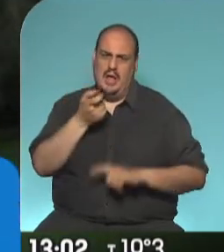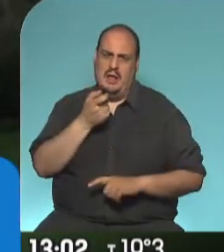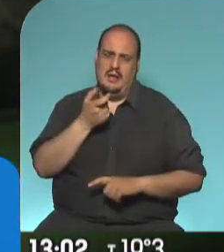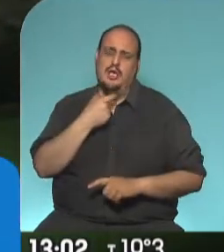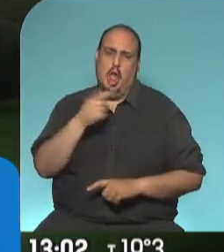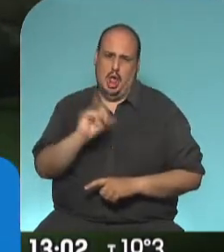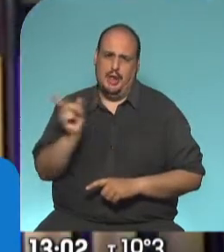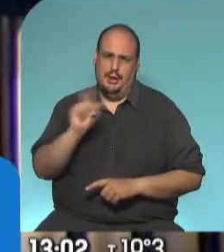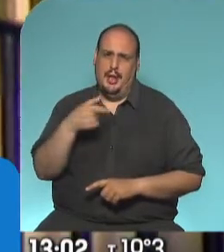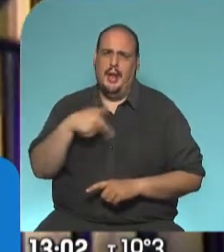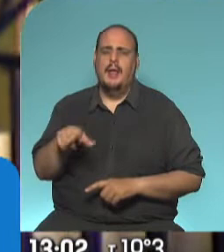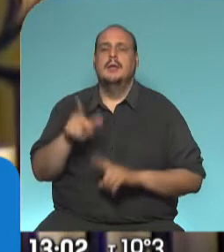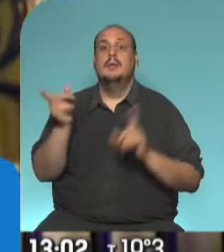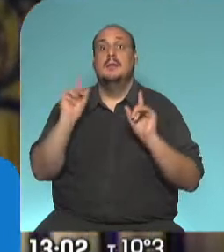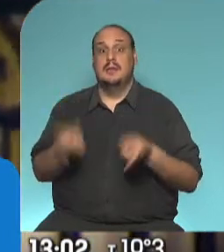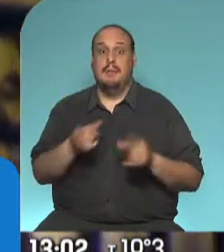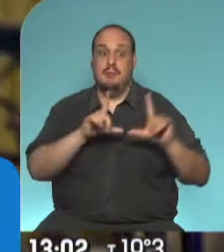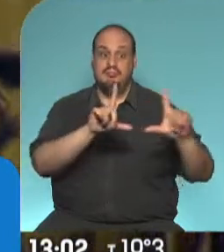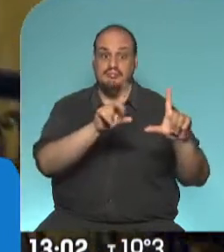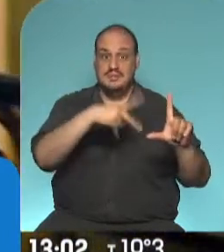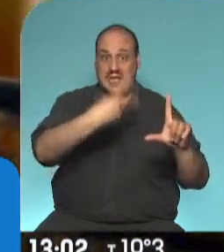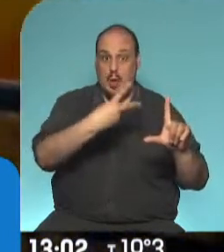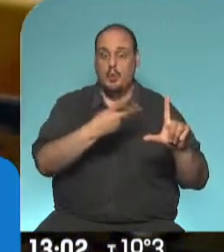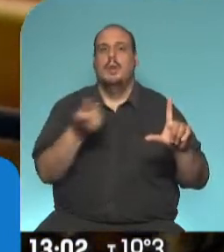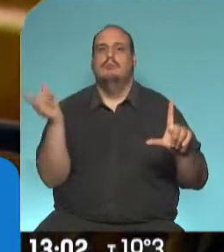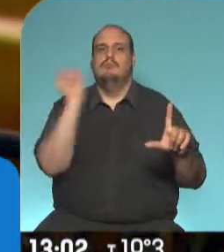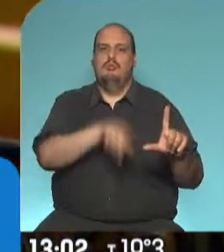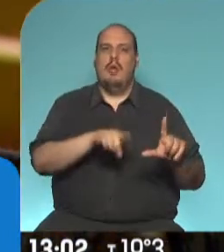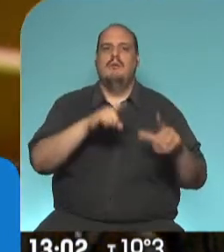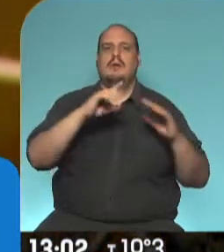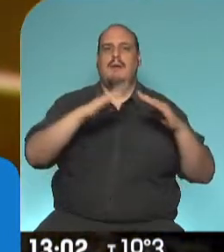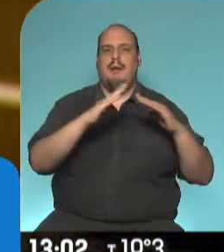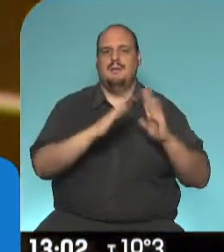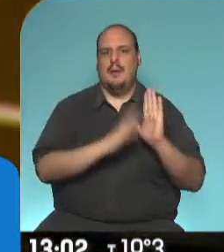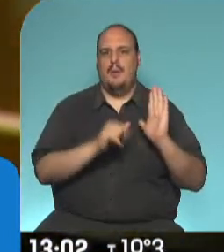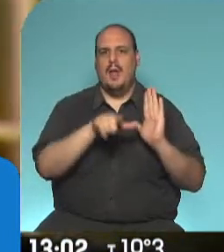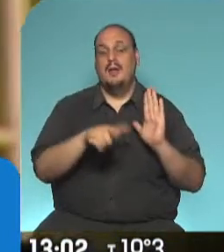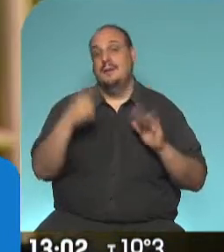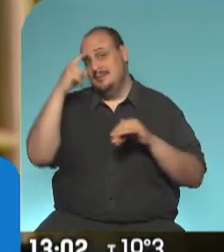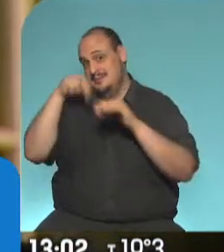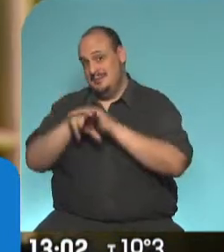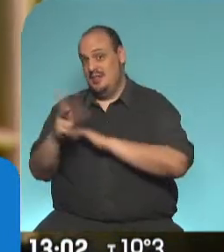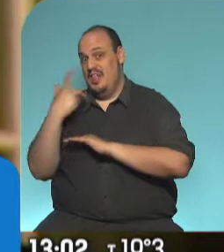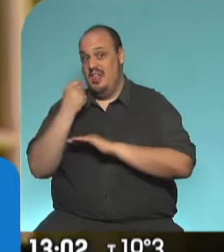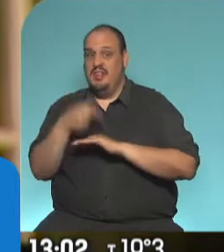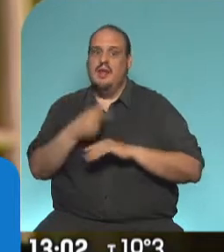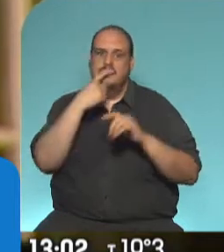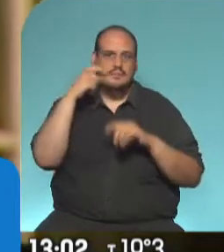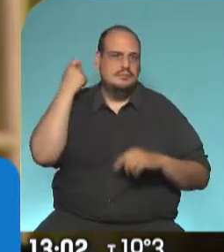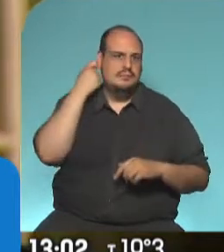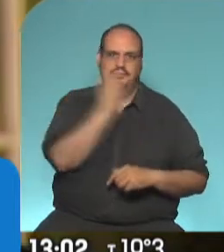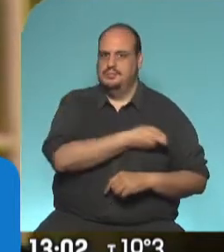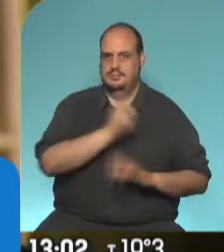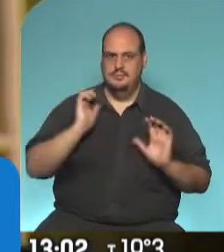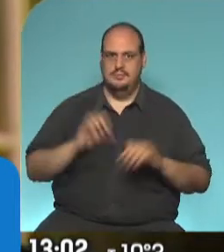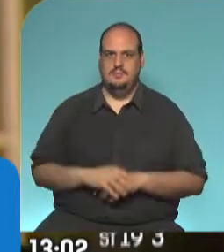evitó usar. Y su regreso a la Casa Blanca, luego de 3 días de internación, sacándose el tapabocas. En